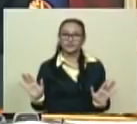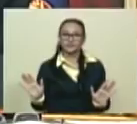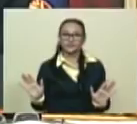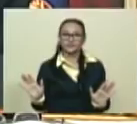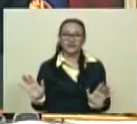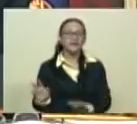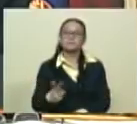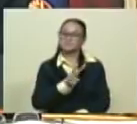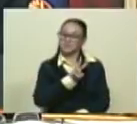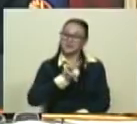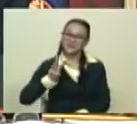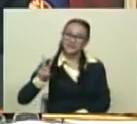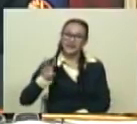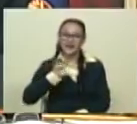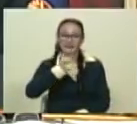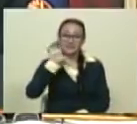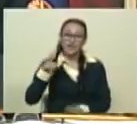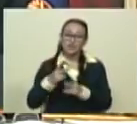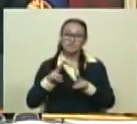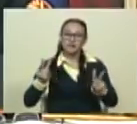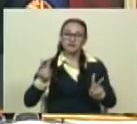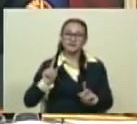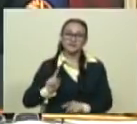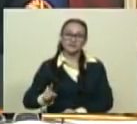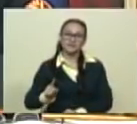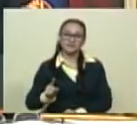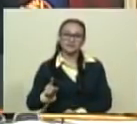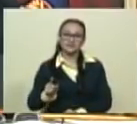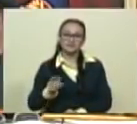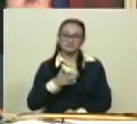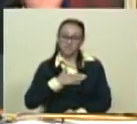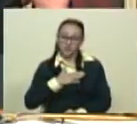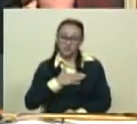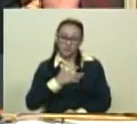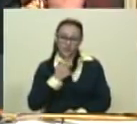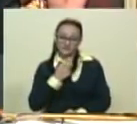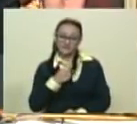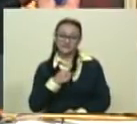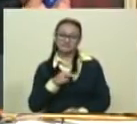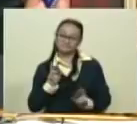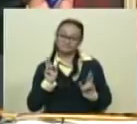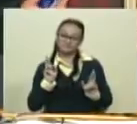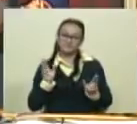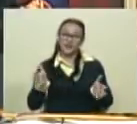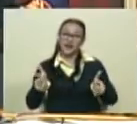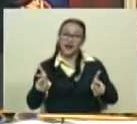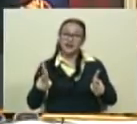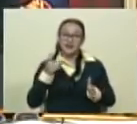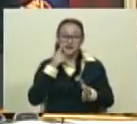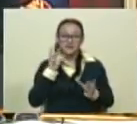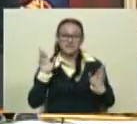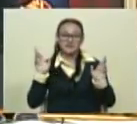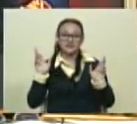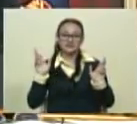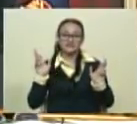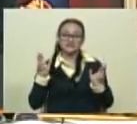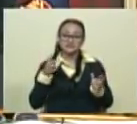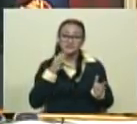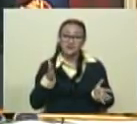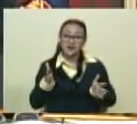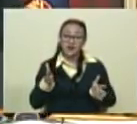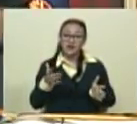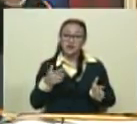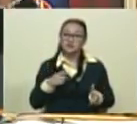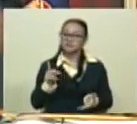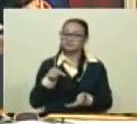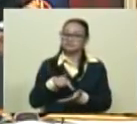23 estados en paz. Tengo ese pálpito, pero bueno, esperemos los resultados. Y sean los que sean los resultados, aquí estaré